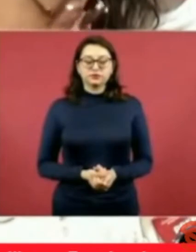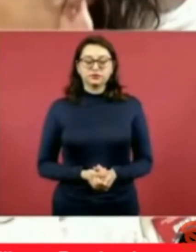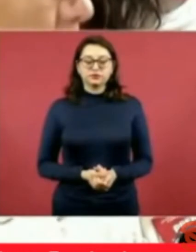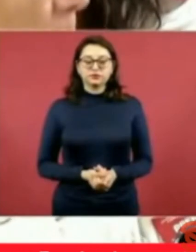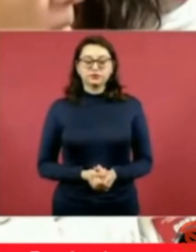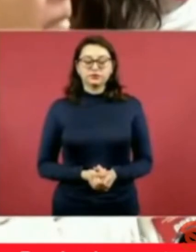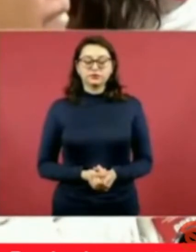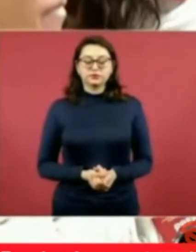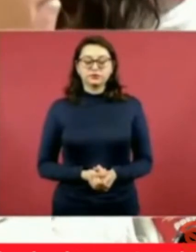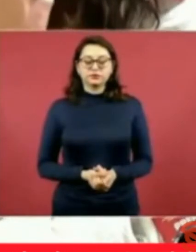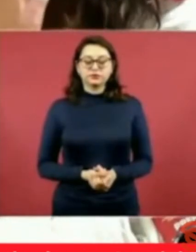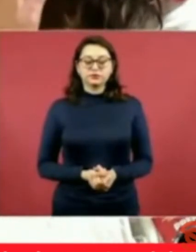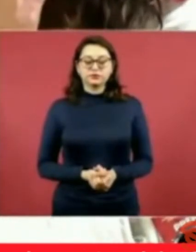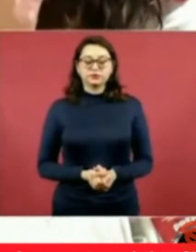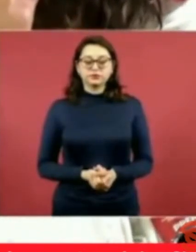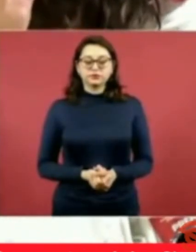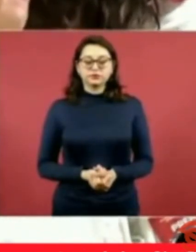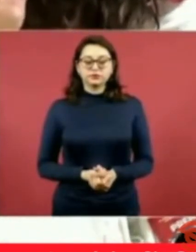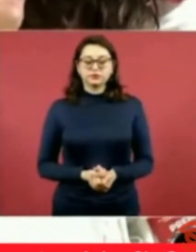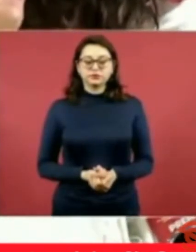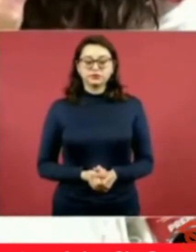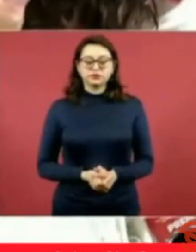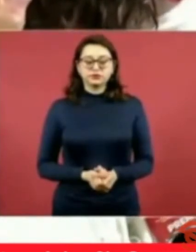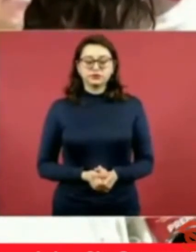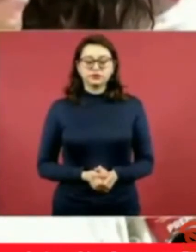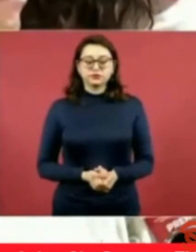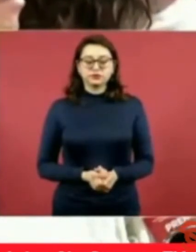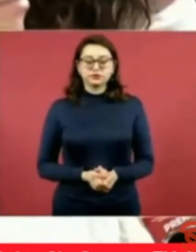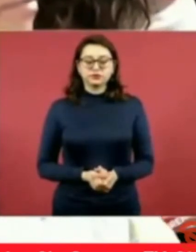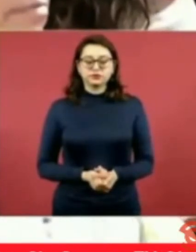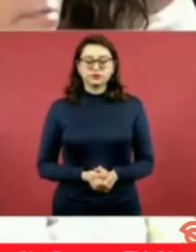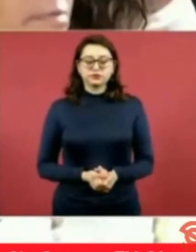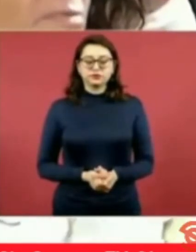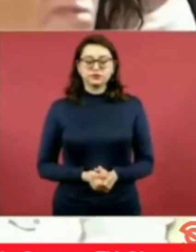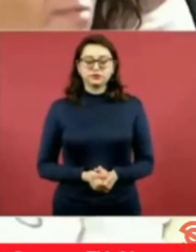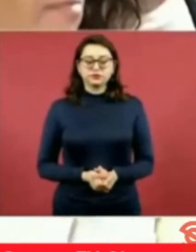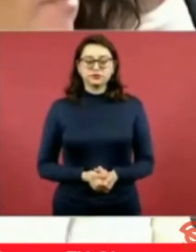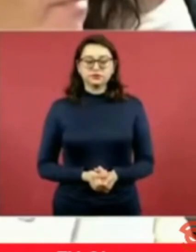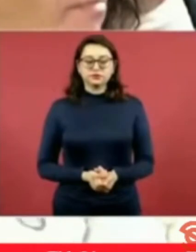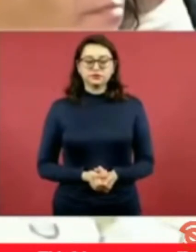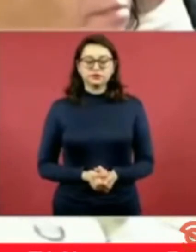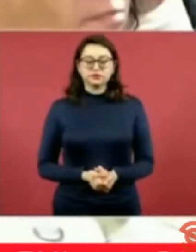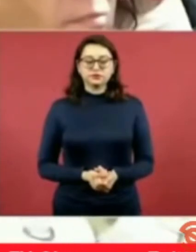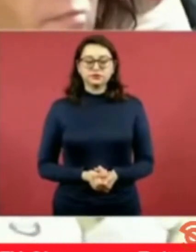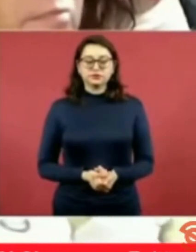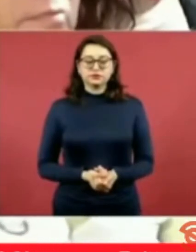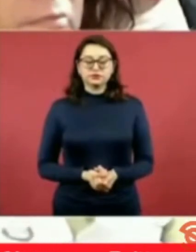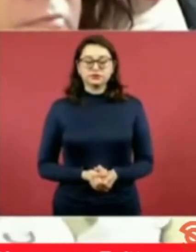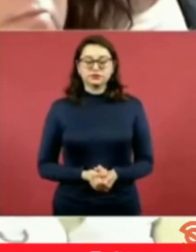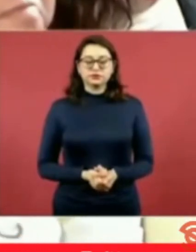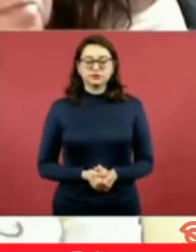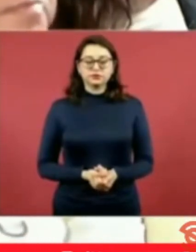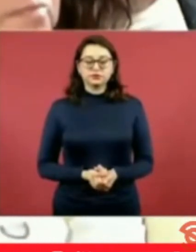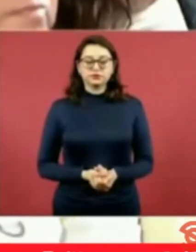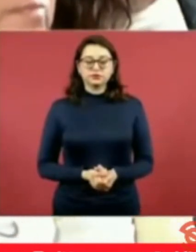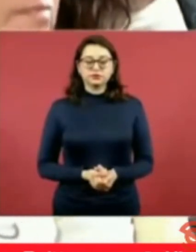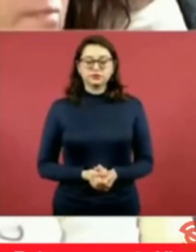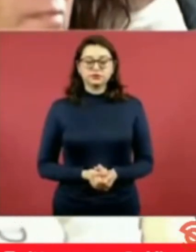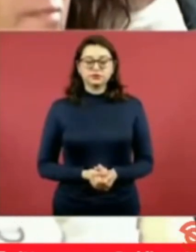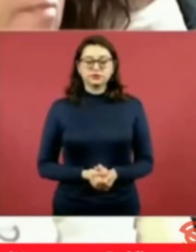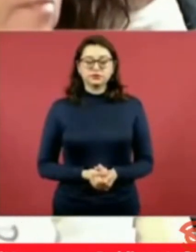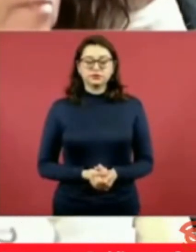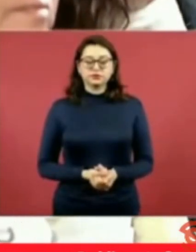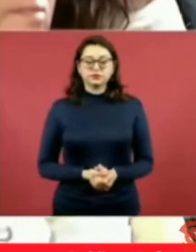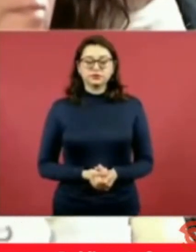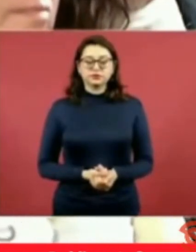siendo claros y poniendo a cada uno en su lugar? El hecho de que yo venga a plantearle esto ahorita no es porque sea su